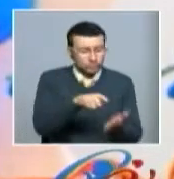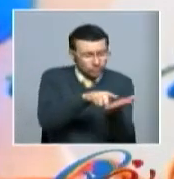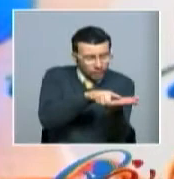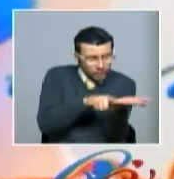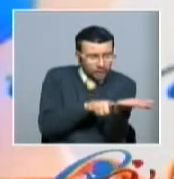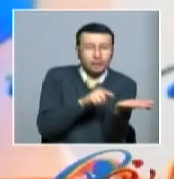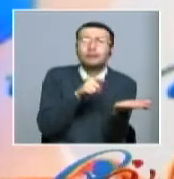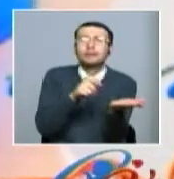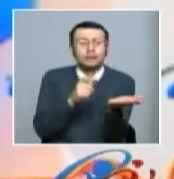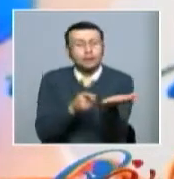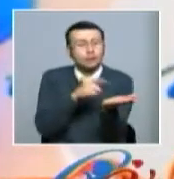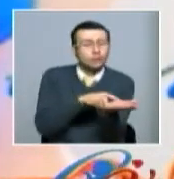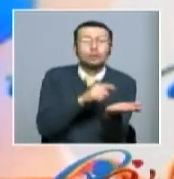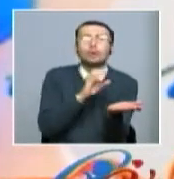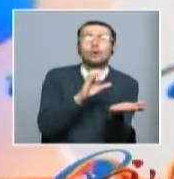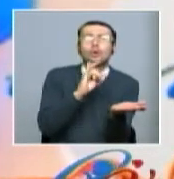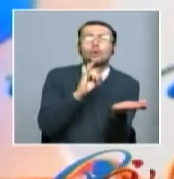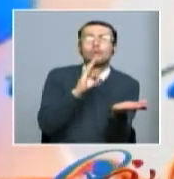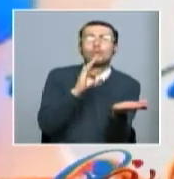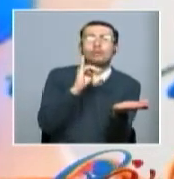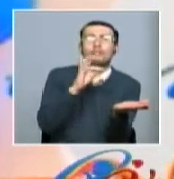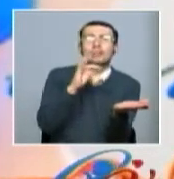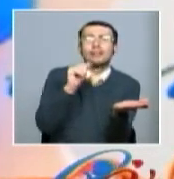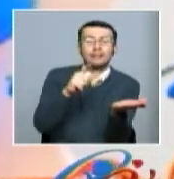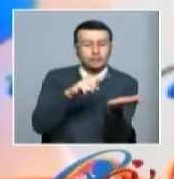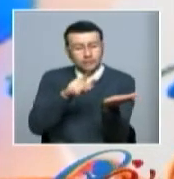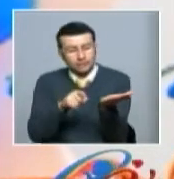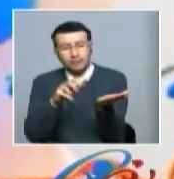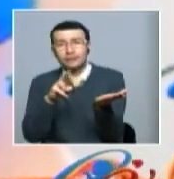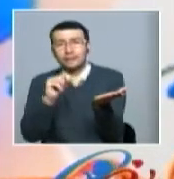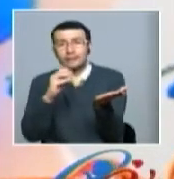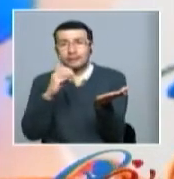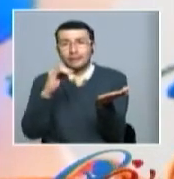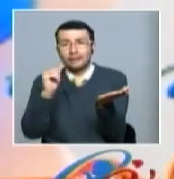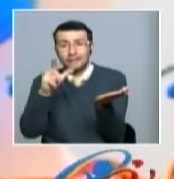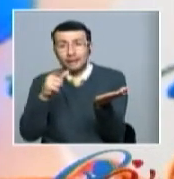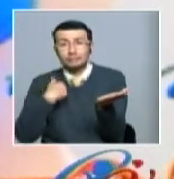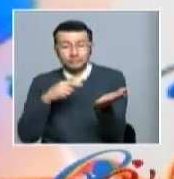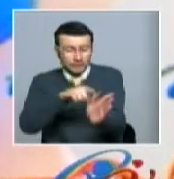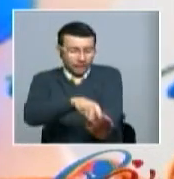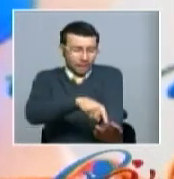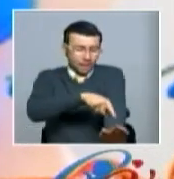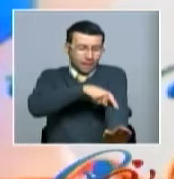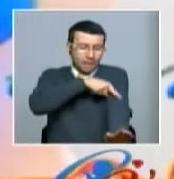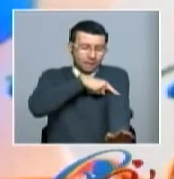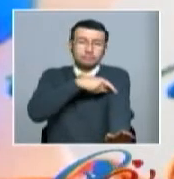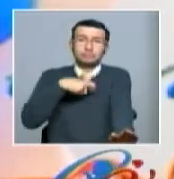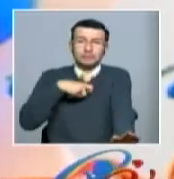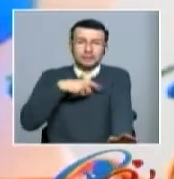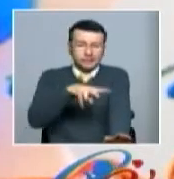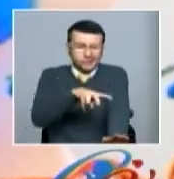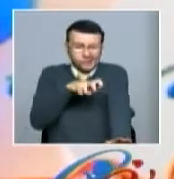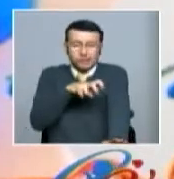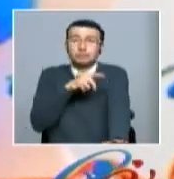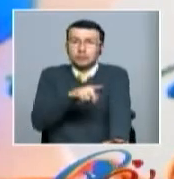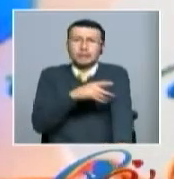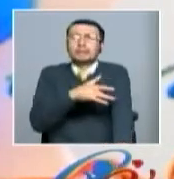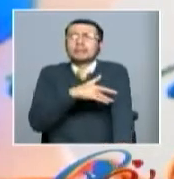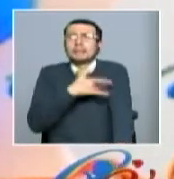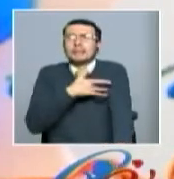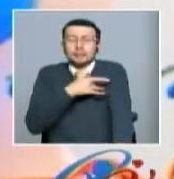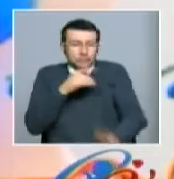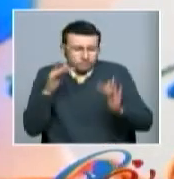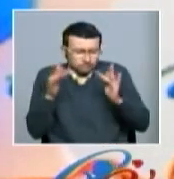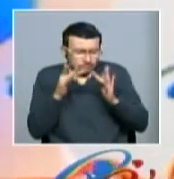cubital, cubital y radial. Ese nervio radial era el que decíamos ahora, que tiene fibras sensitivas y motoras, y la